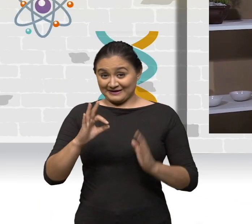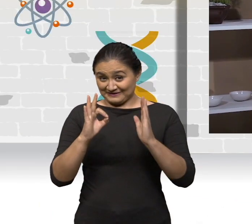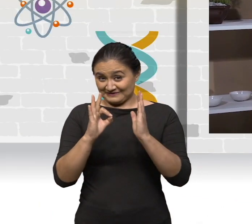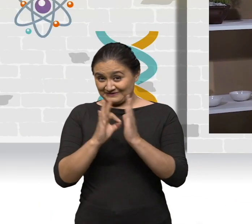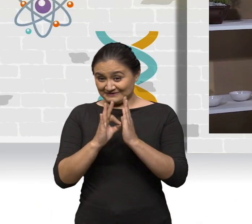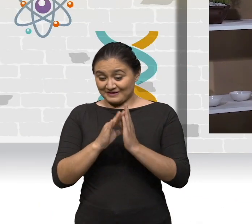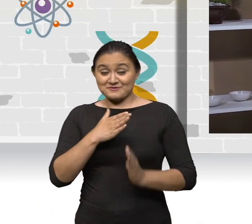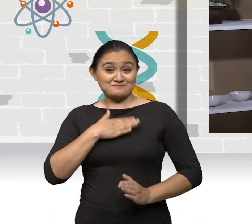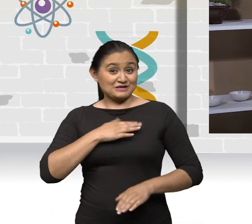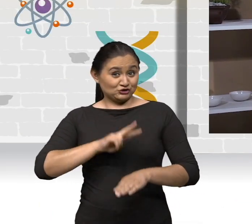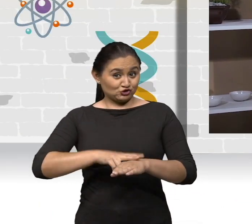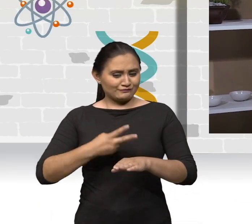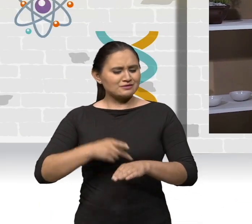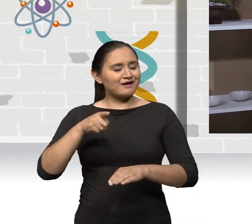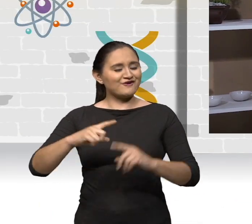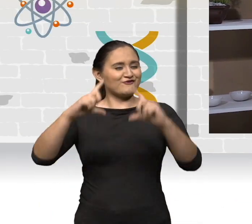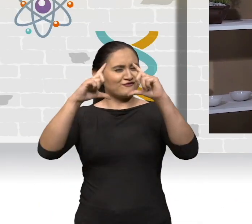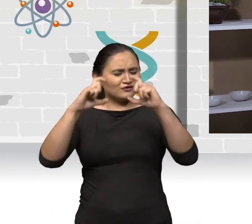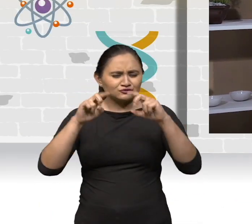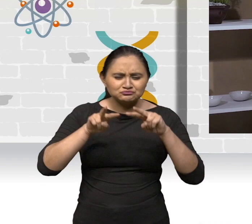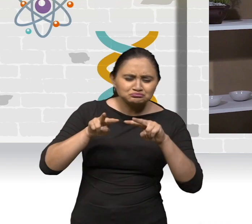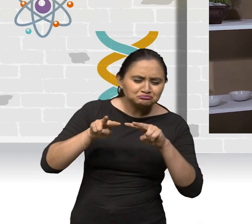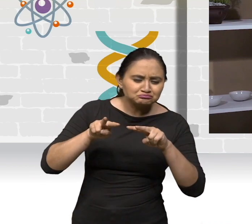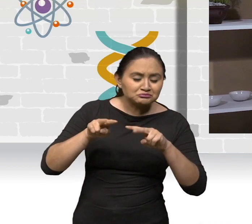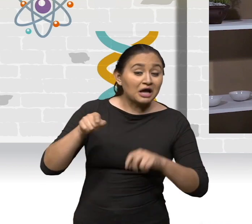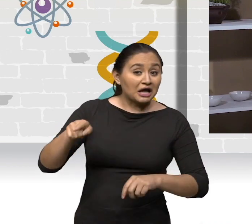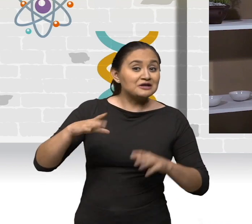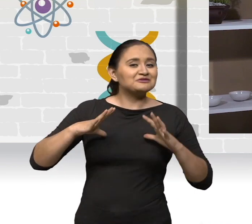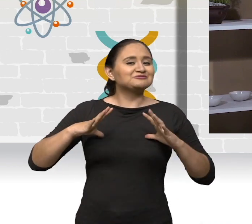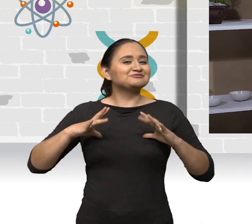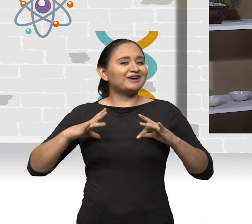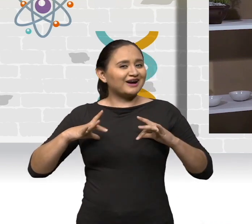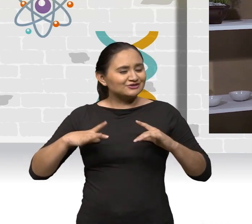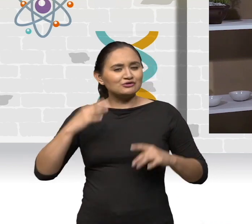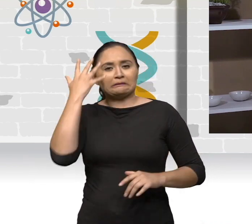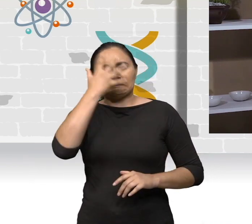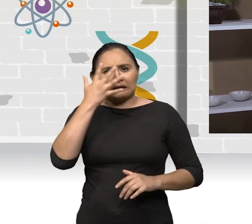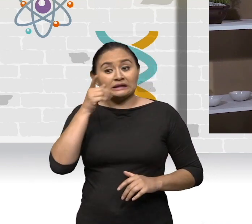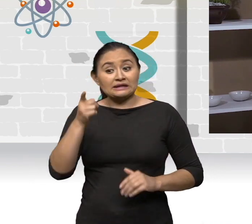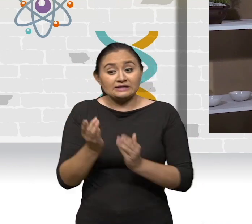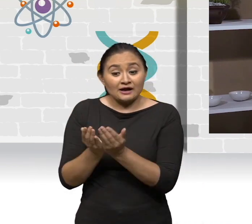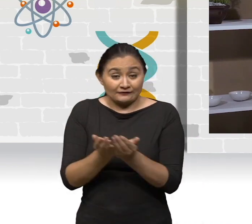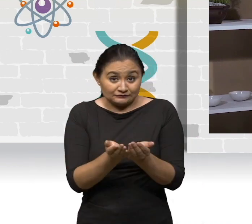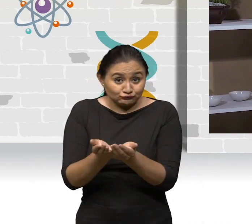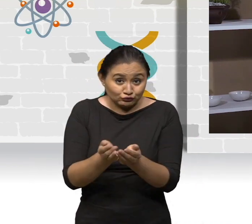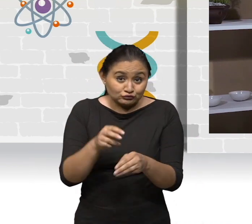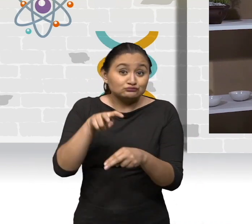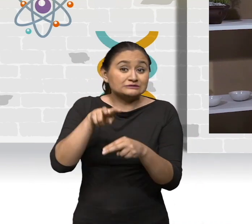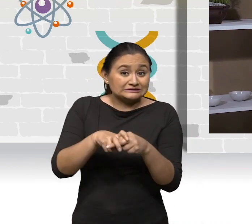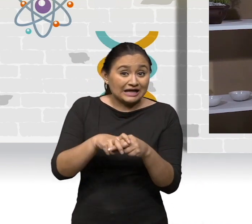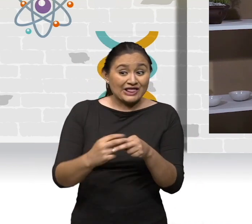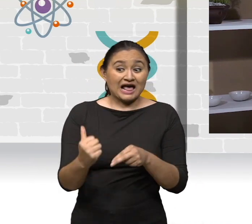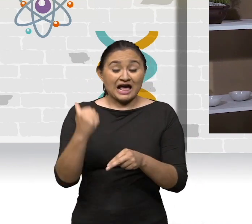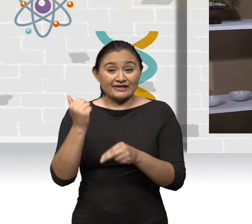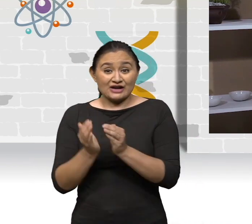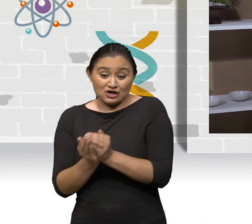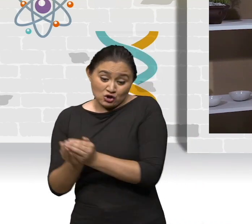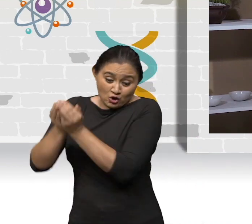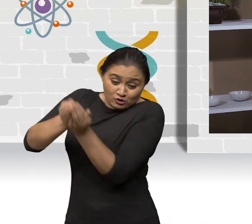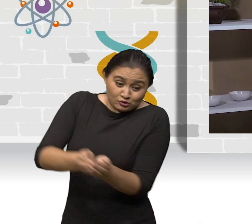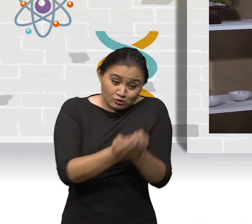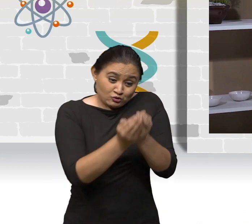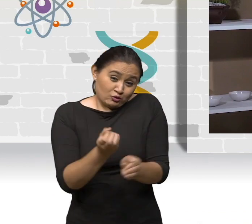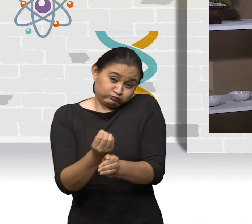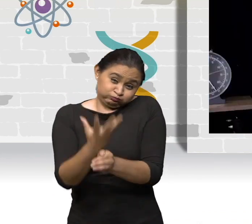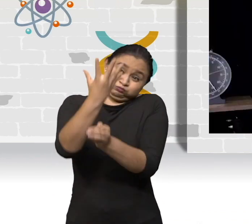Estaba revisando Facebook y encontré una foto de mi sobrino en sus últimas vacaciones en Esmeraldas. Está sentado en un bote y detrás de él aparece